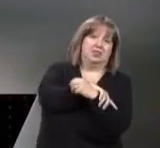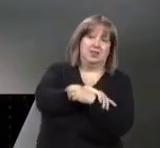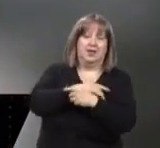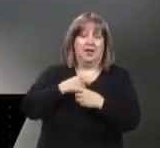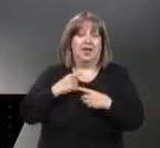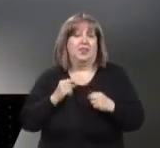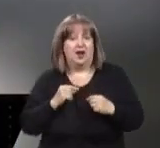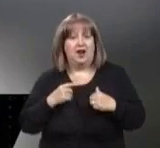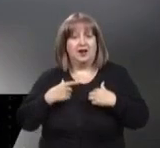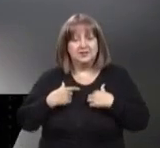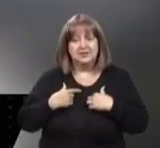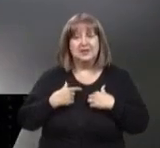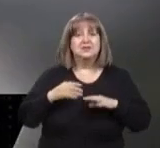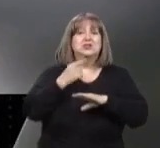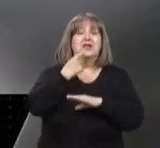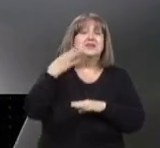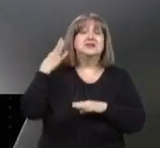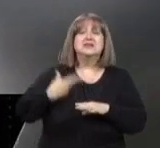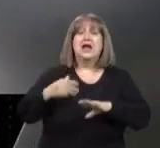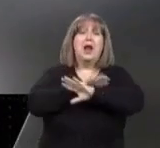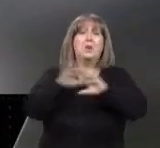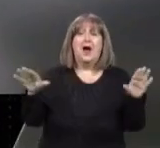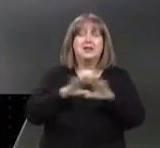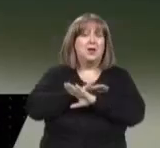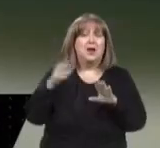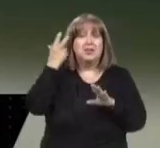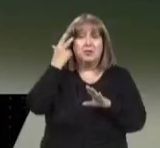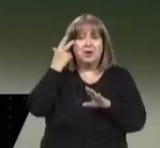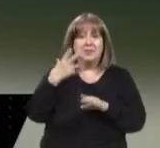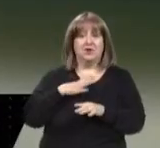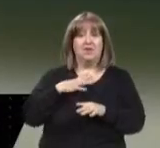favor, está. Te lo pido. Claro. No, basta. Que se hagan los lesionados y se vayan.